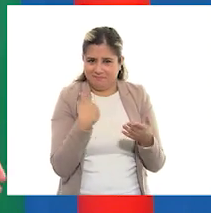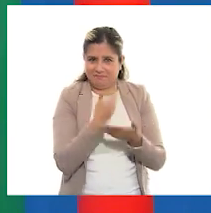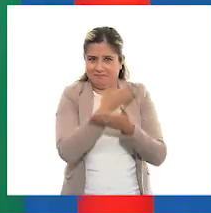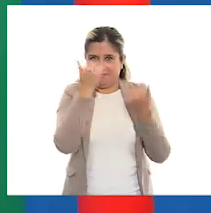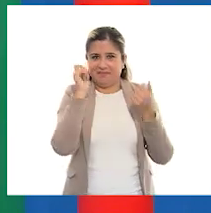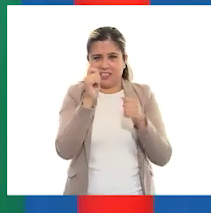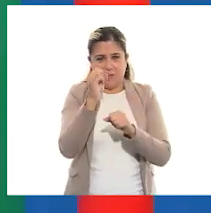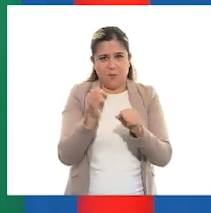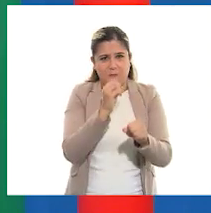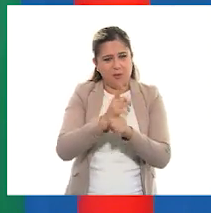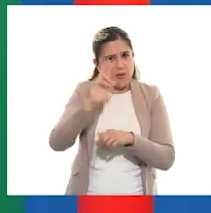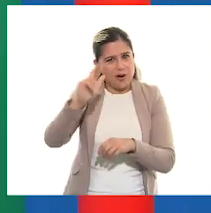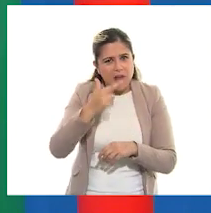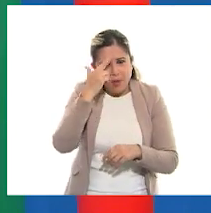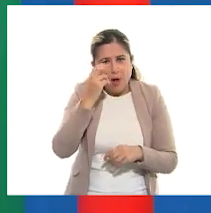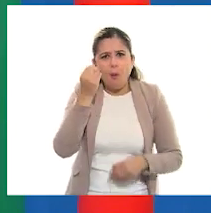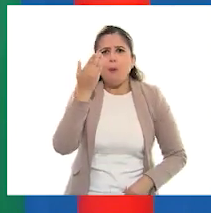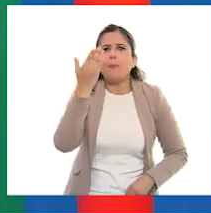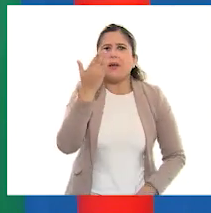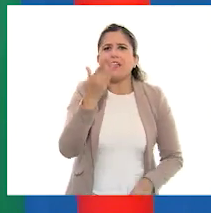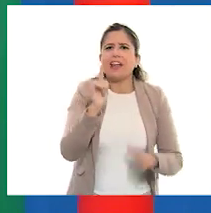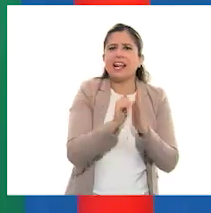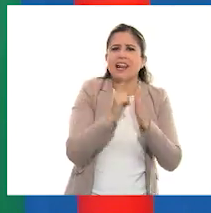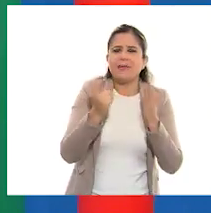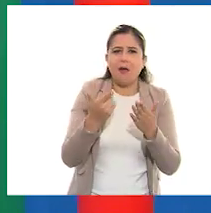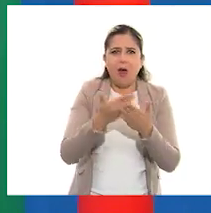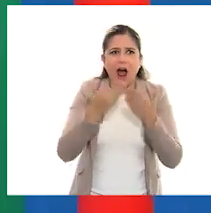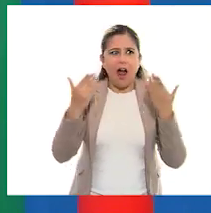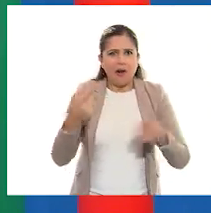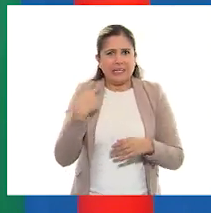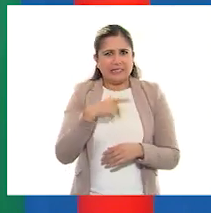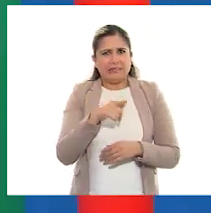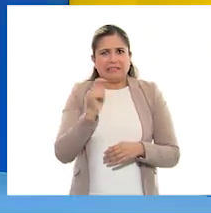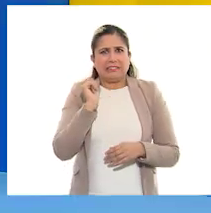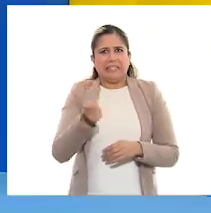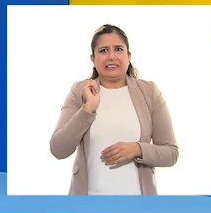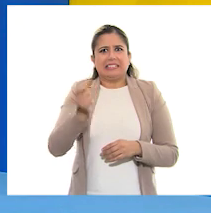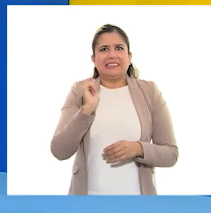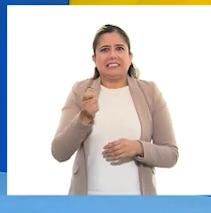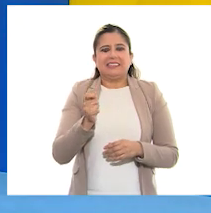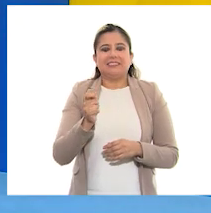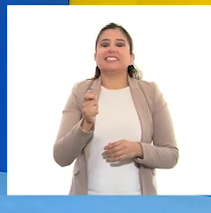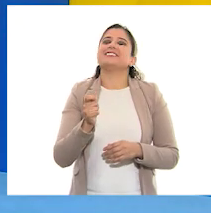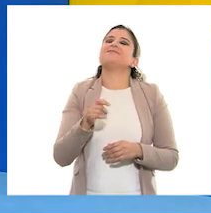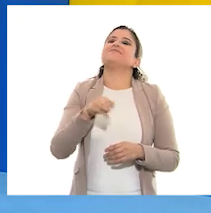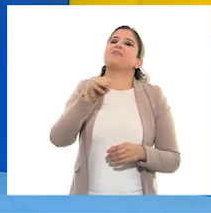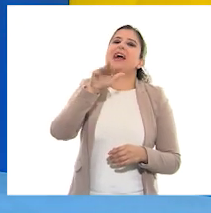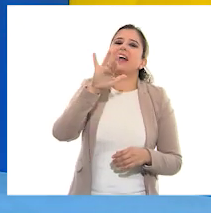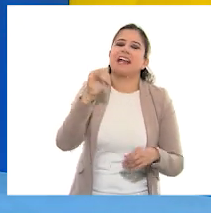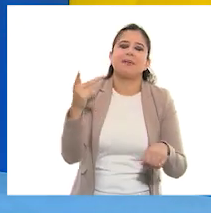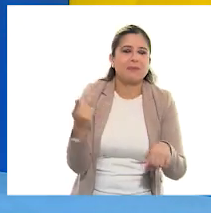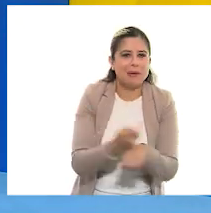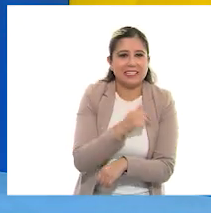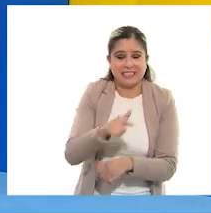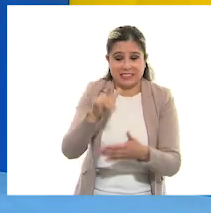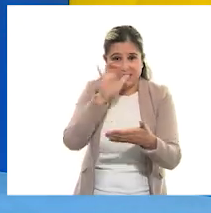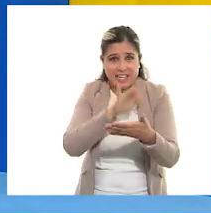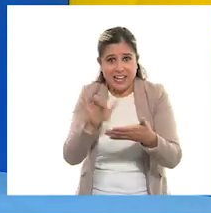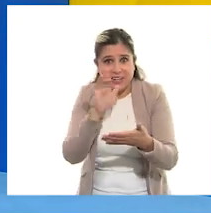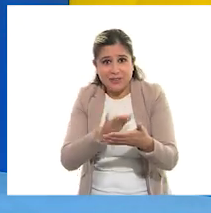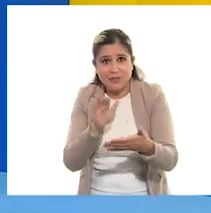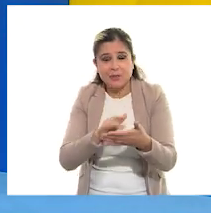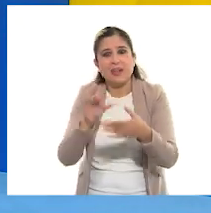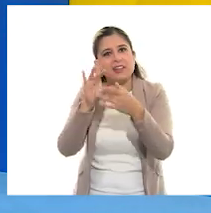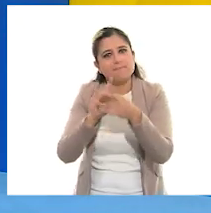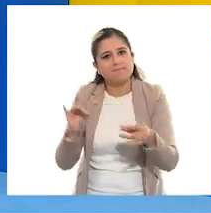tuve oportunidad de recordarte o pedirte la lectura. Ahora sí estoy intrigada. Pues María, sucede que la lectura nos va a dar